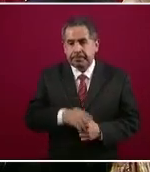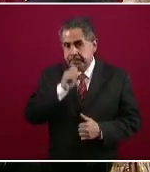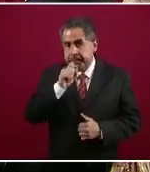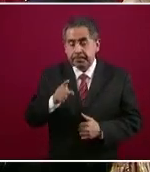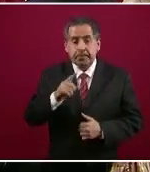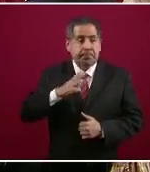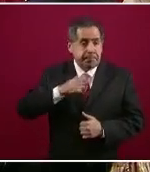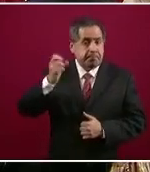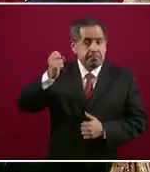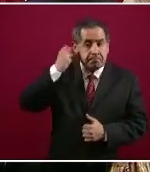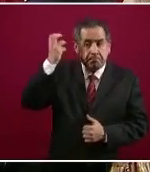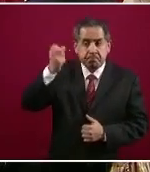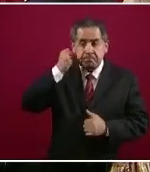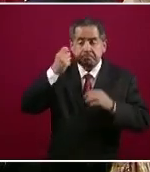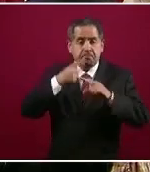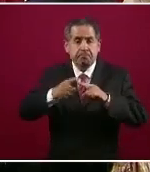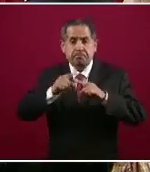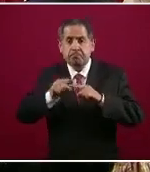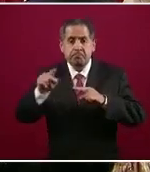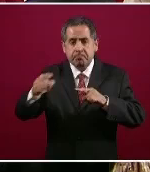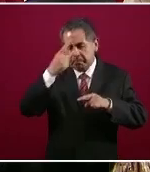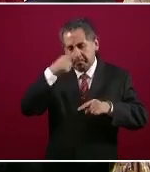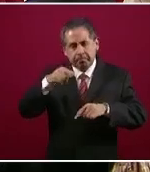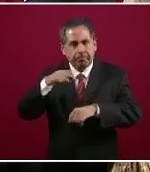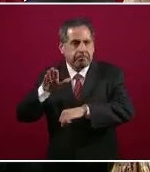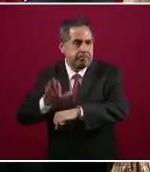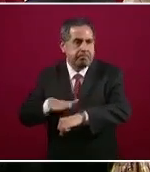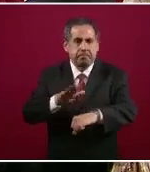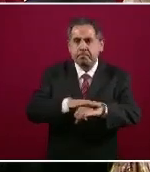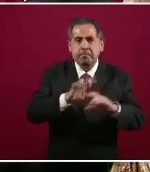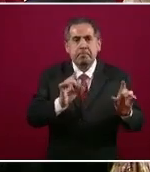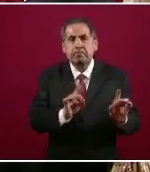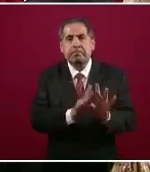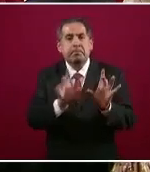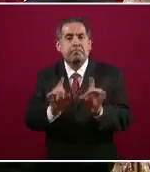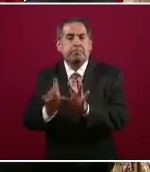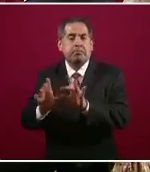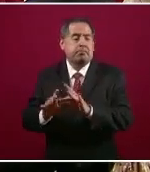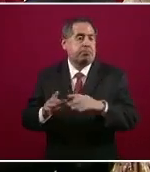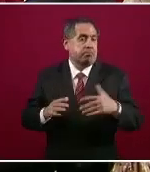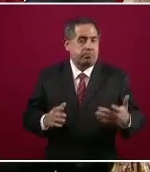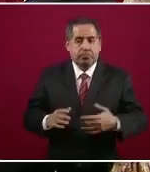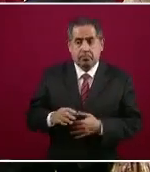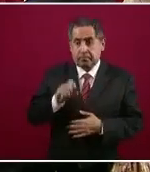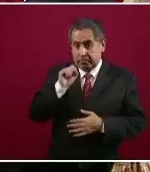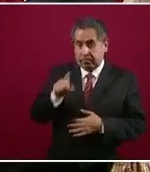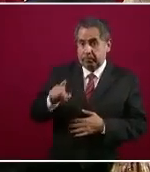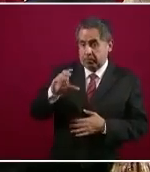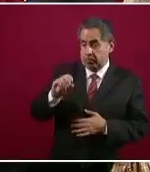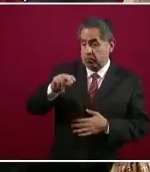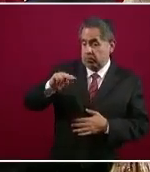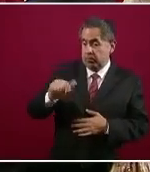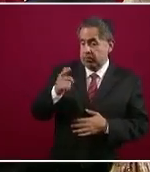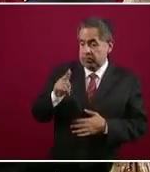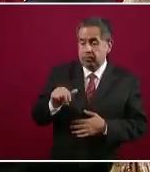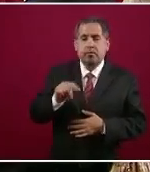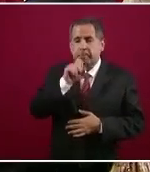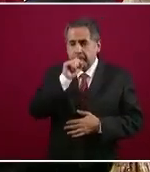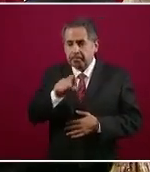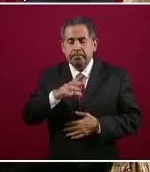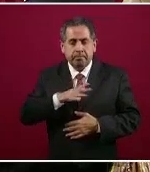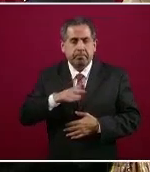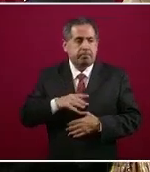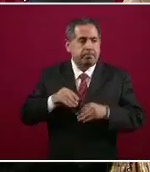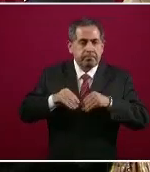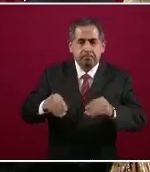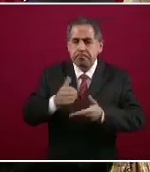prensa continua para alertar de los diversos fenómenos. En adición, la Comisión Nacional del Agua también tenemos operativos de apoyo que no